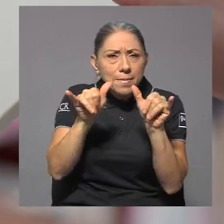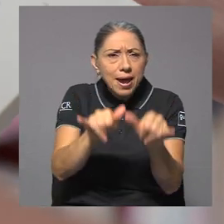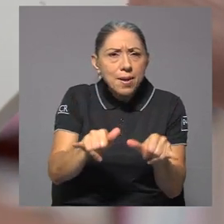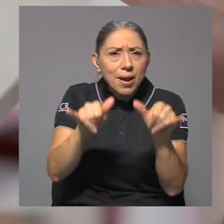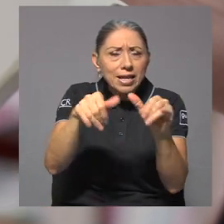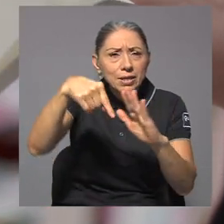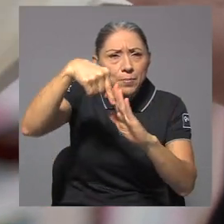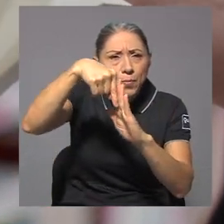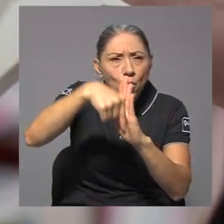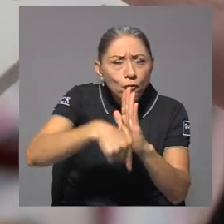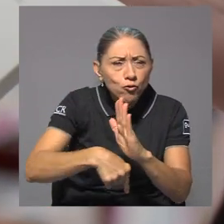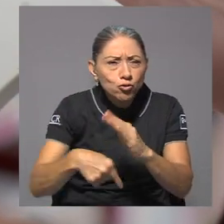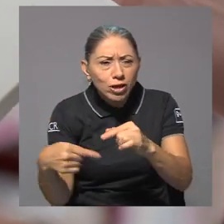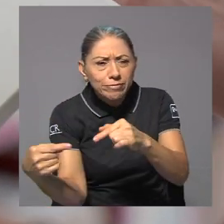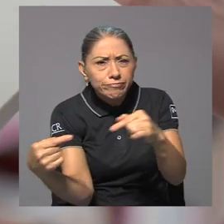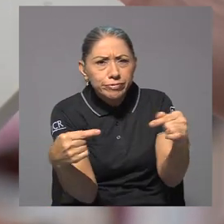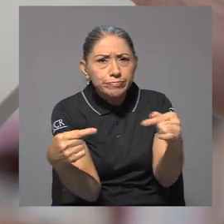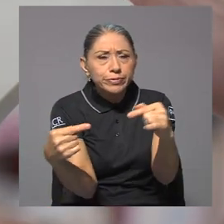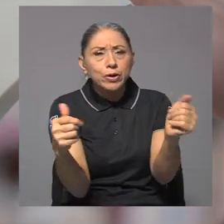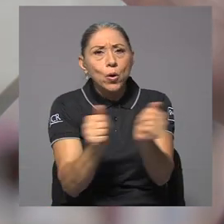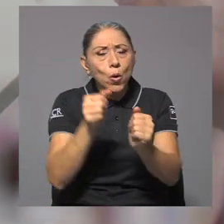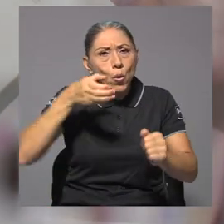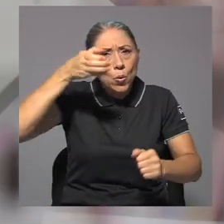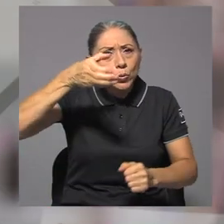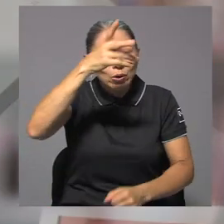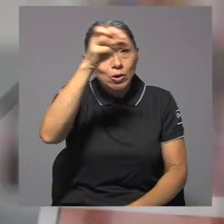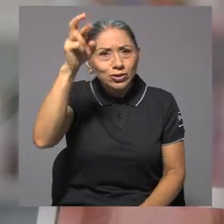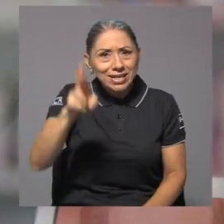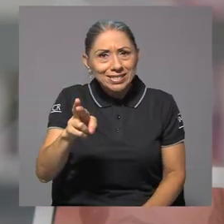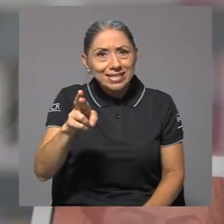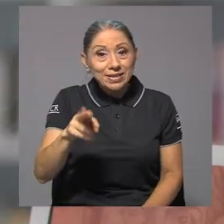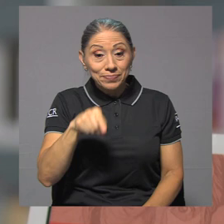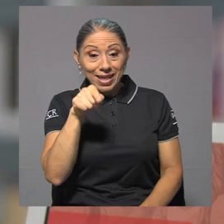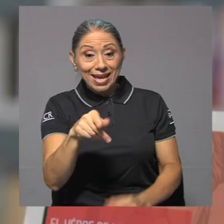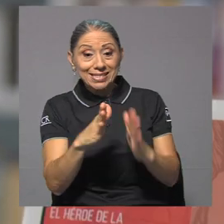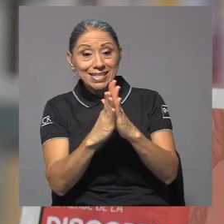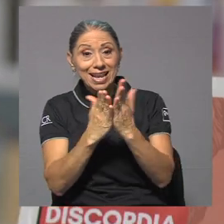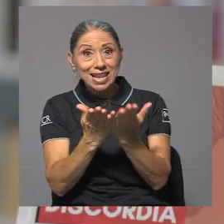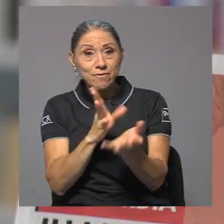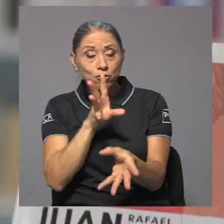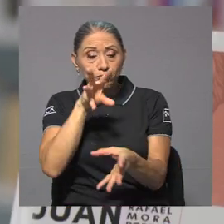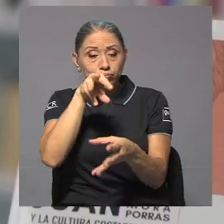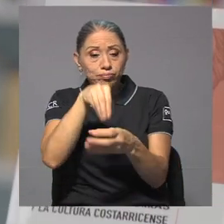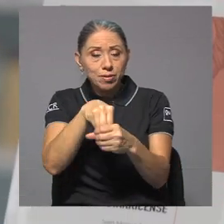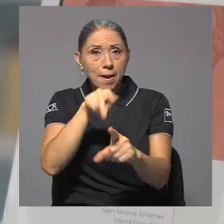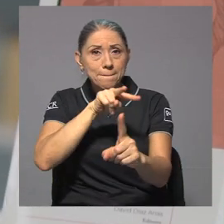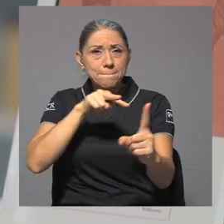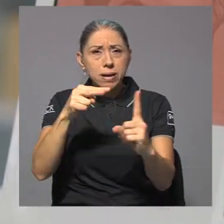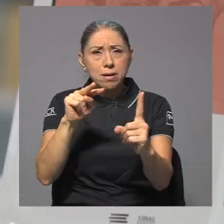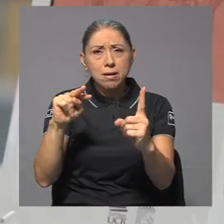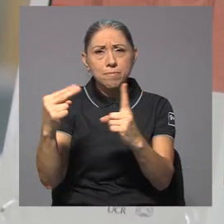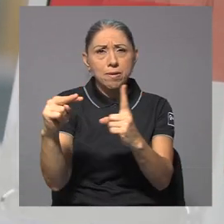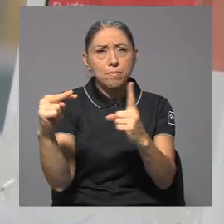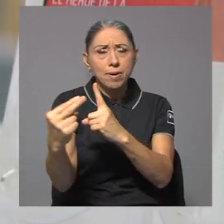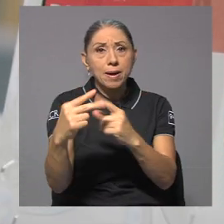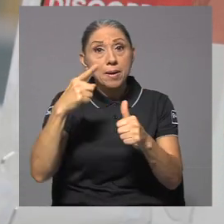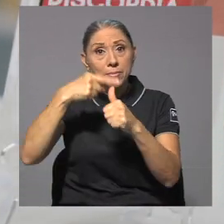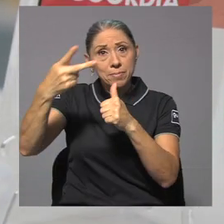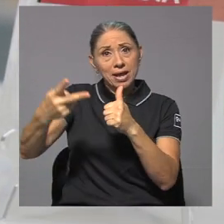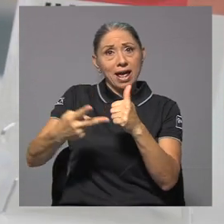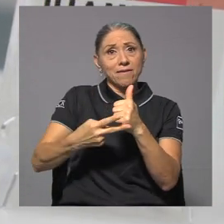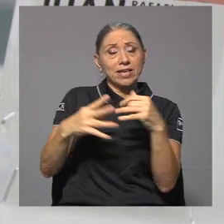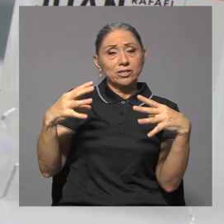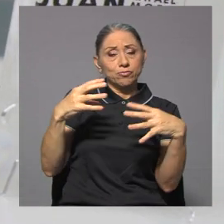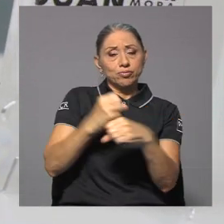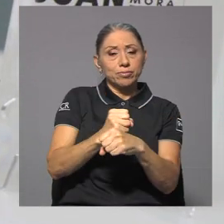profunda y controversial con la cultura costarricense el presente libro incorpora una perspectiva múltiple que por